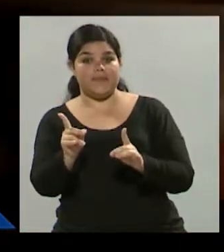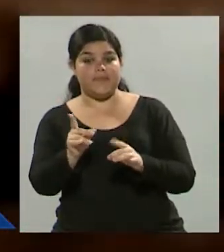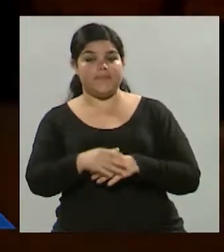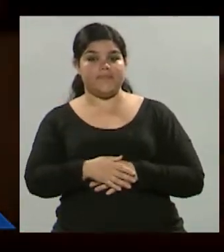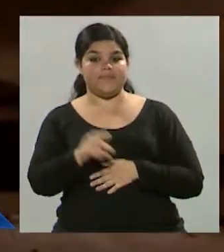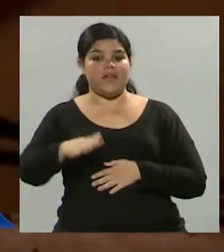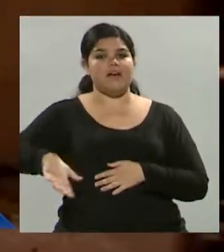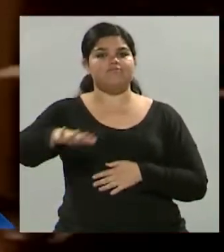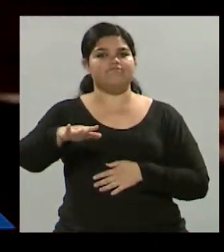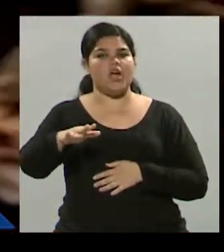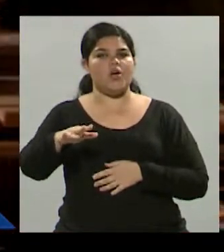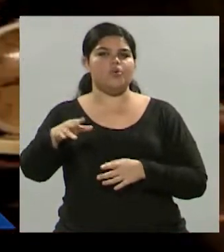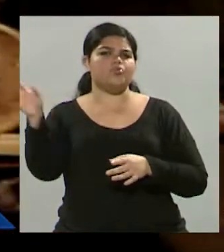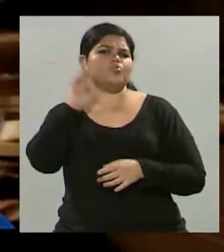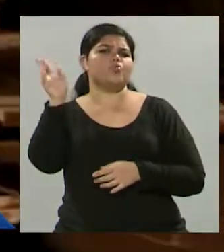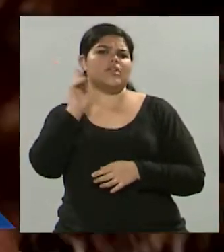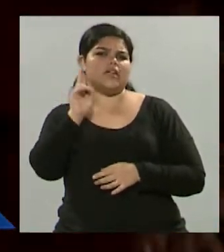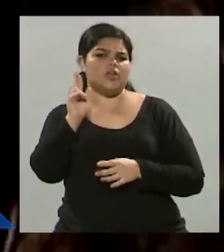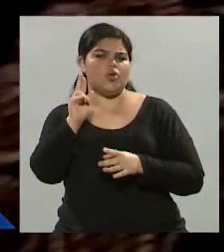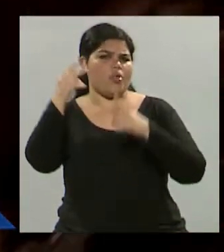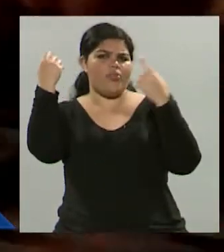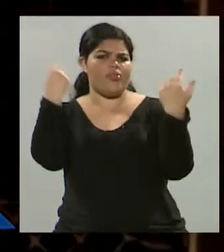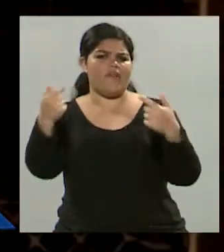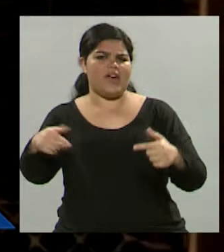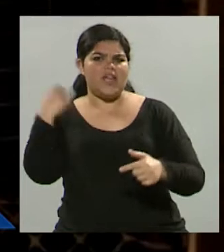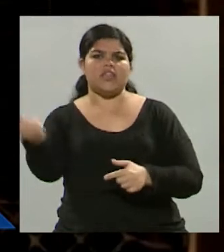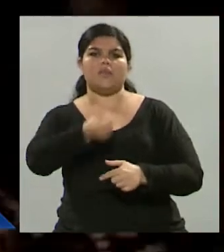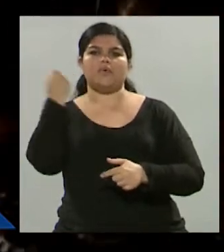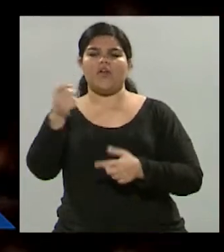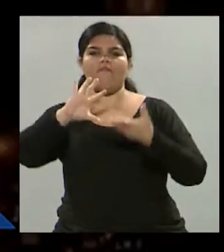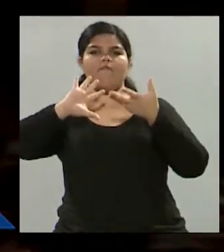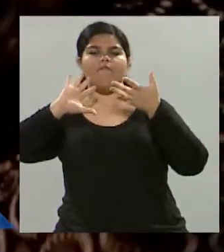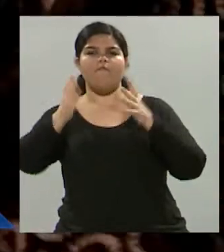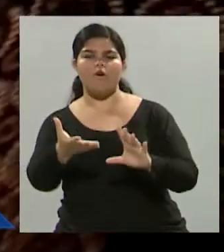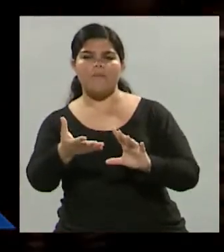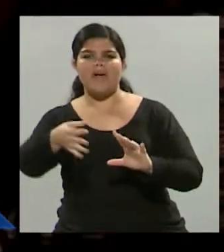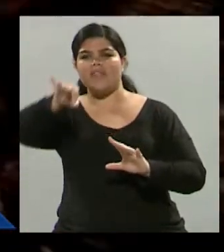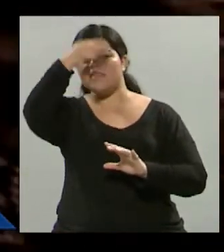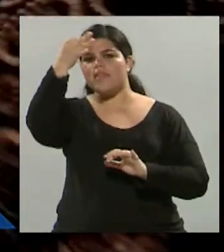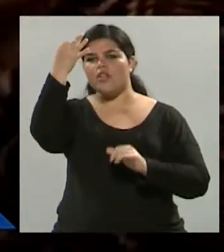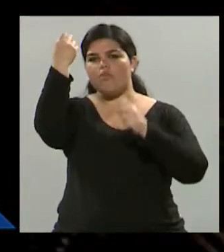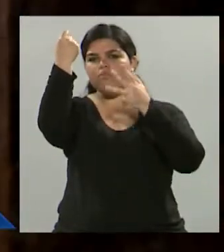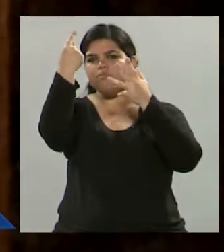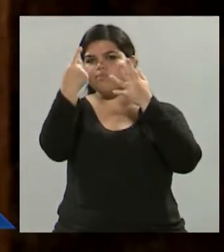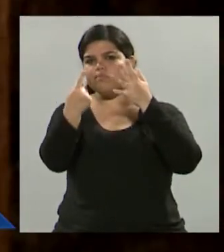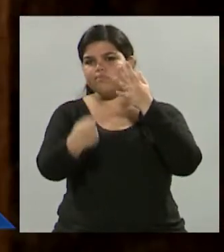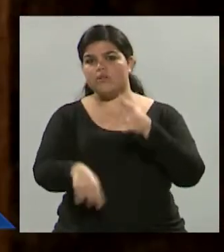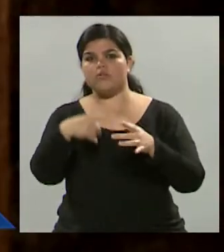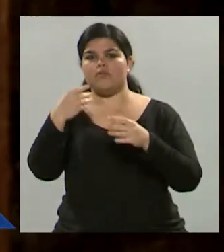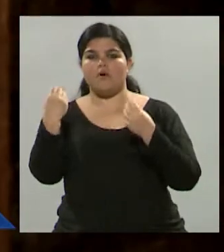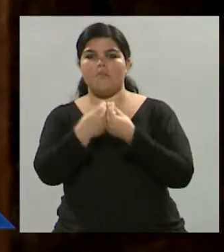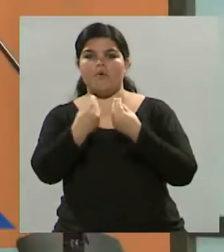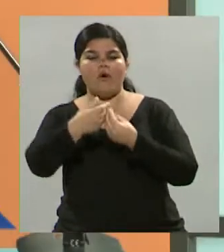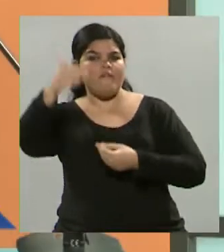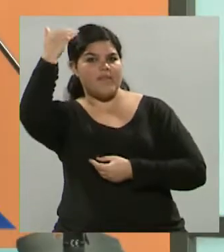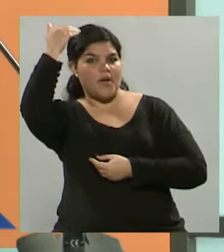un campo sonoro importante. Todas los lenguajes que conviven en la obra han sido creados por distintos